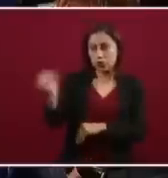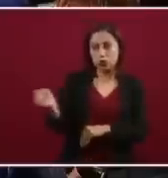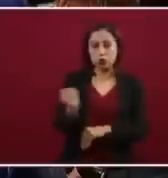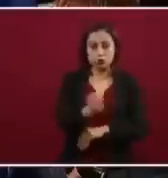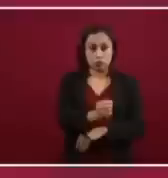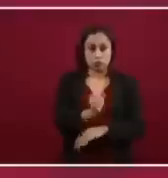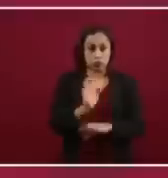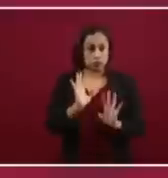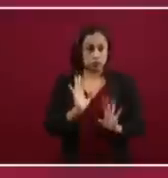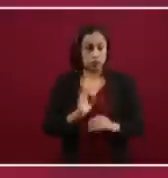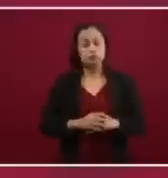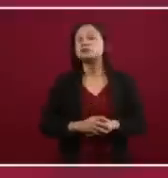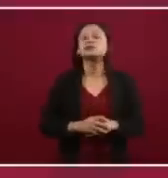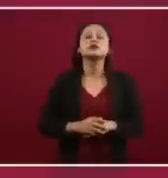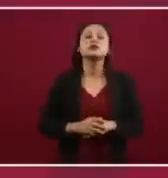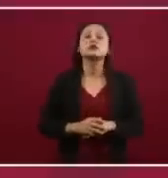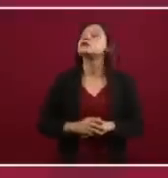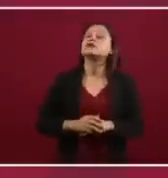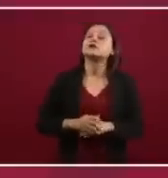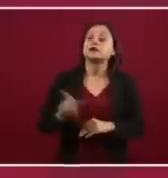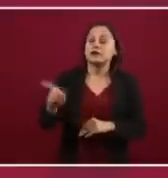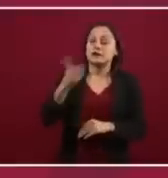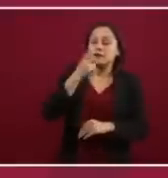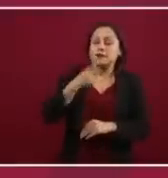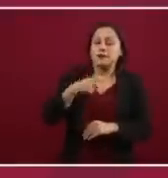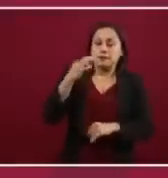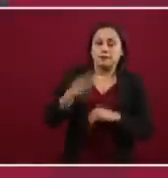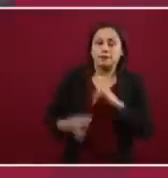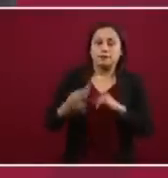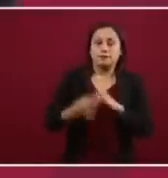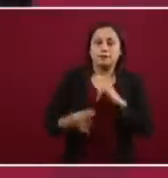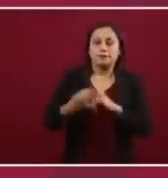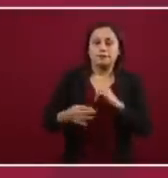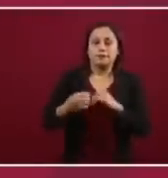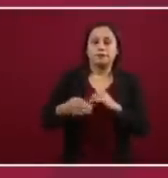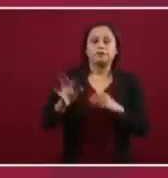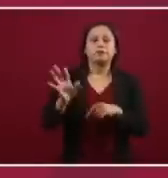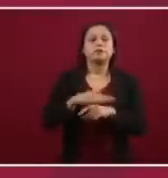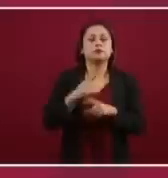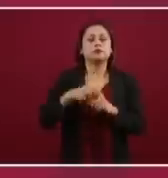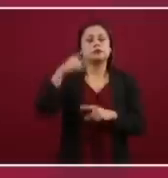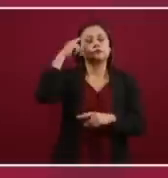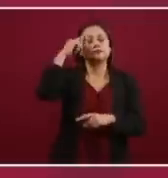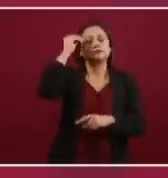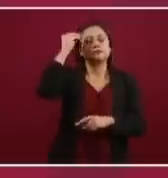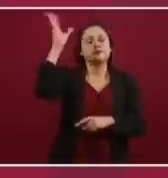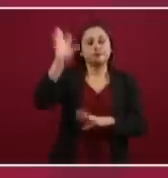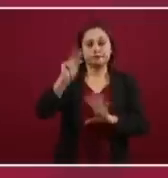mire, esto último, ¿no? Porque si no,